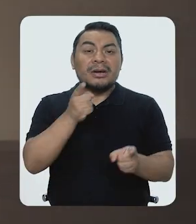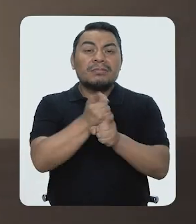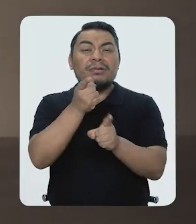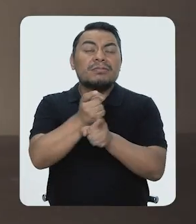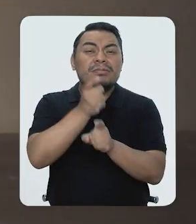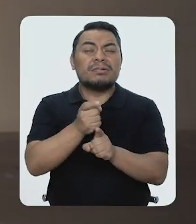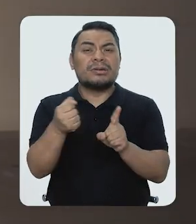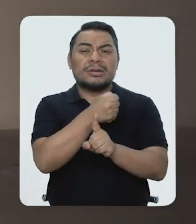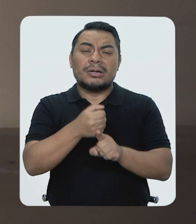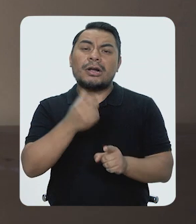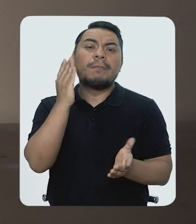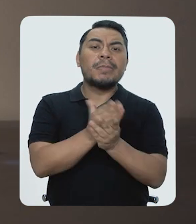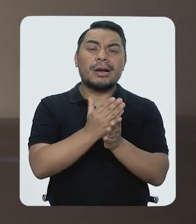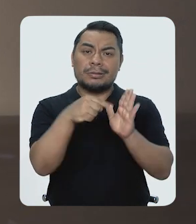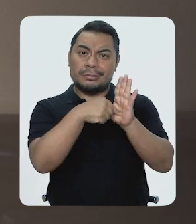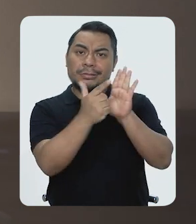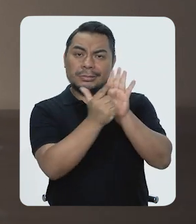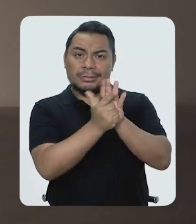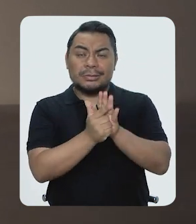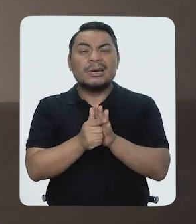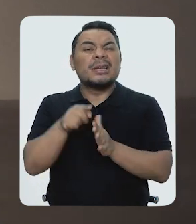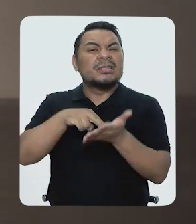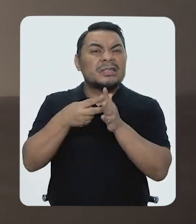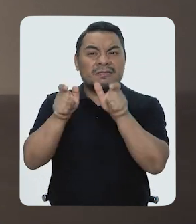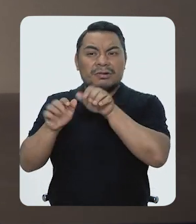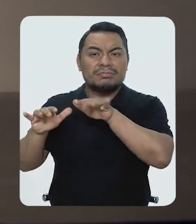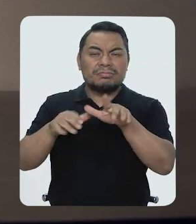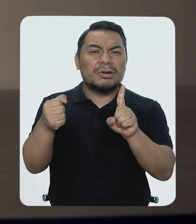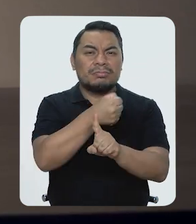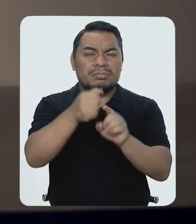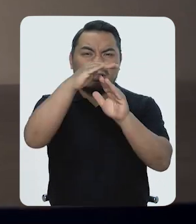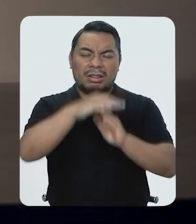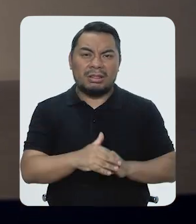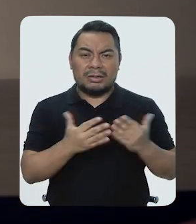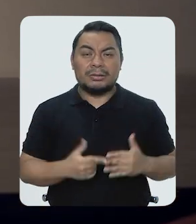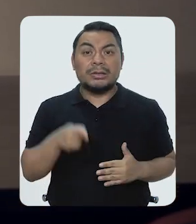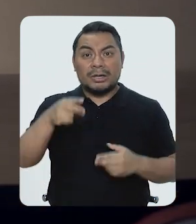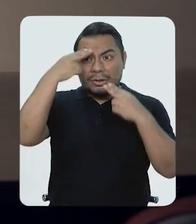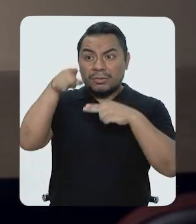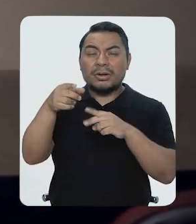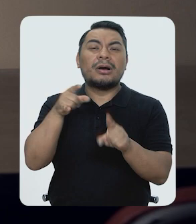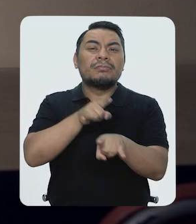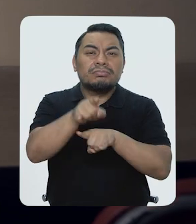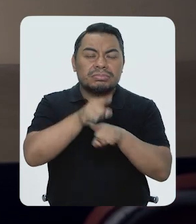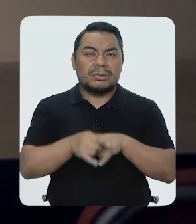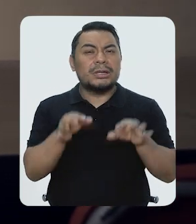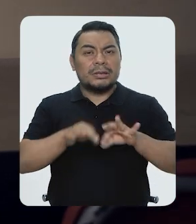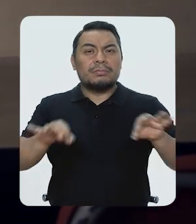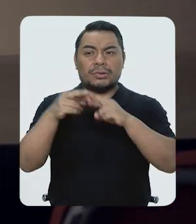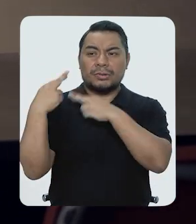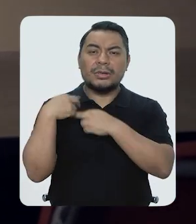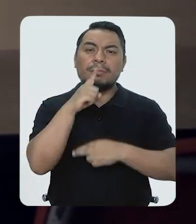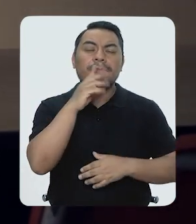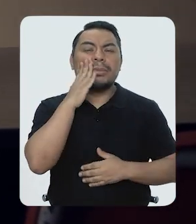una infracción a la ley penal en la que una o varias personas ejercen violencia. Sí, había un caso reportado de bullying. Es fundamental el